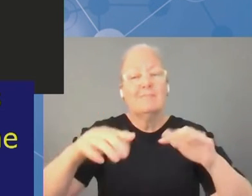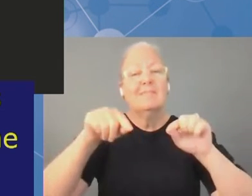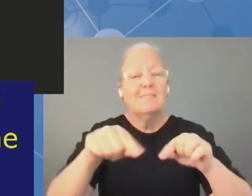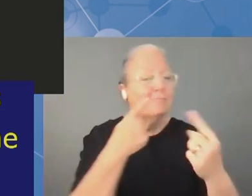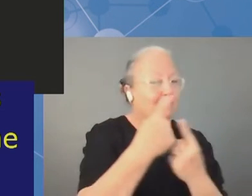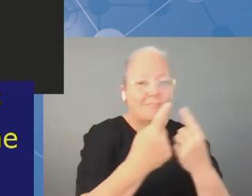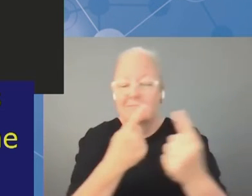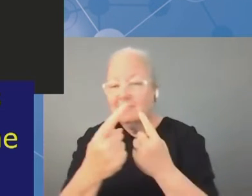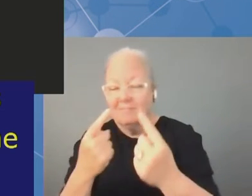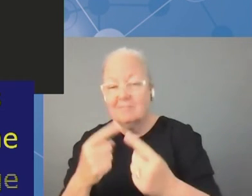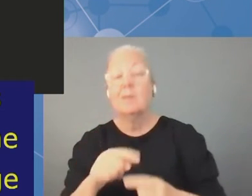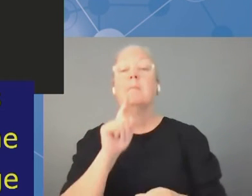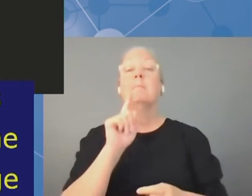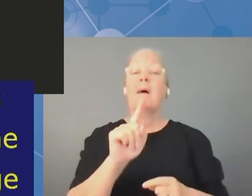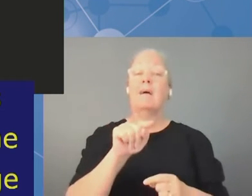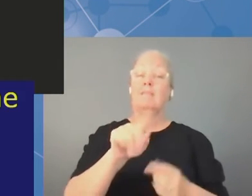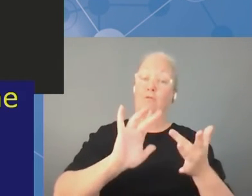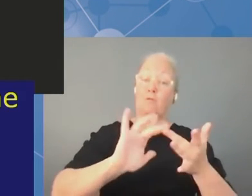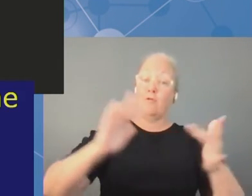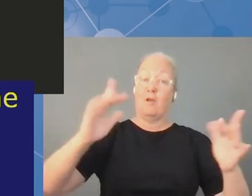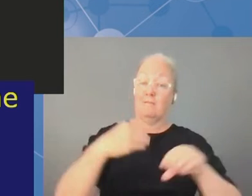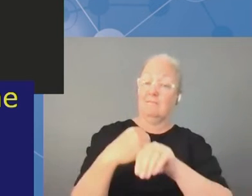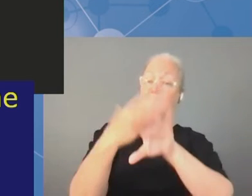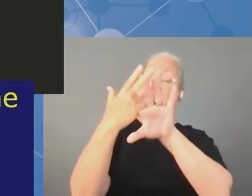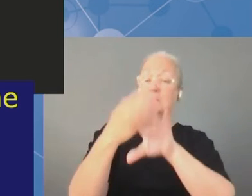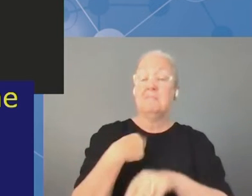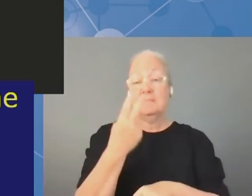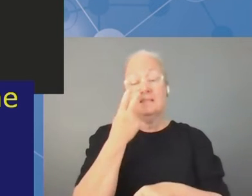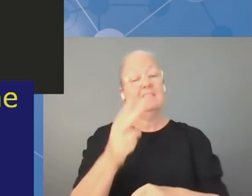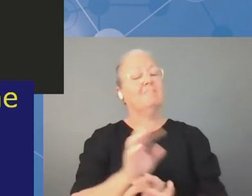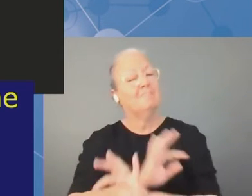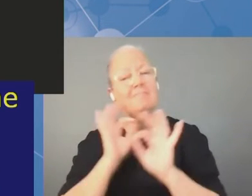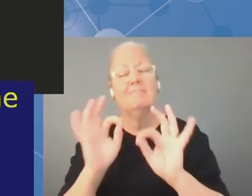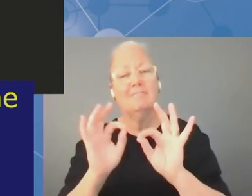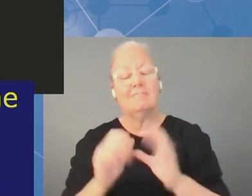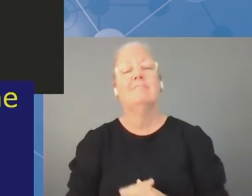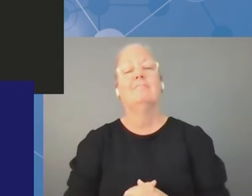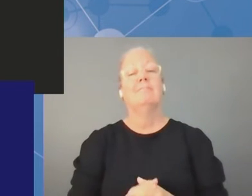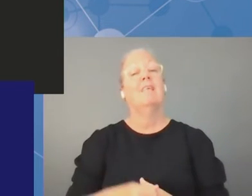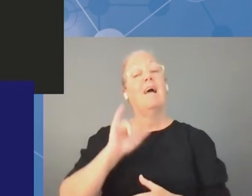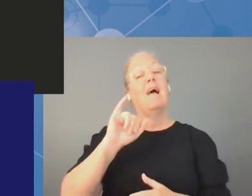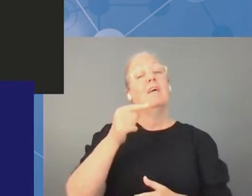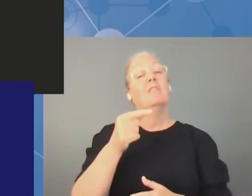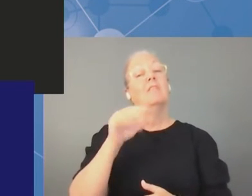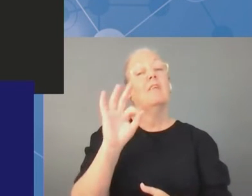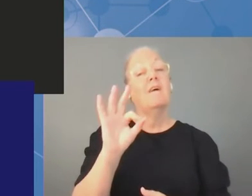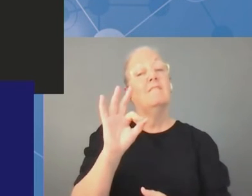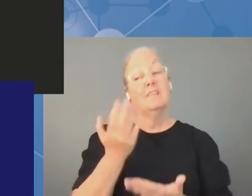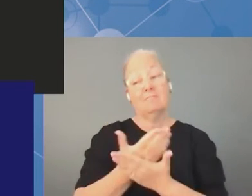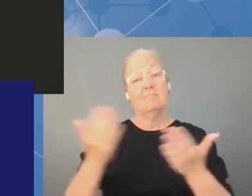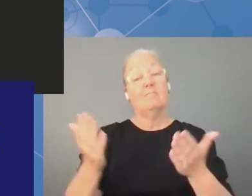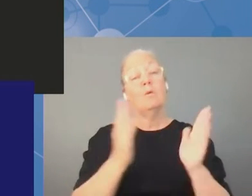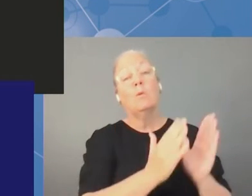pudieron encontrarse en diferentes oportunidades. Sin embargo, es algo positivo que podamos encontrarnos